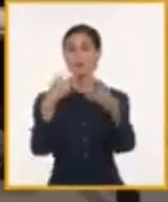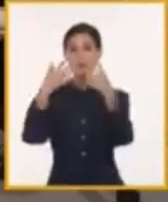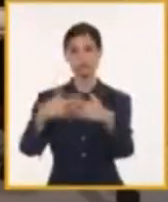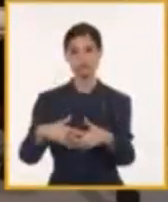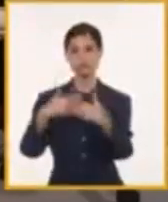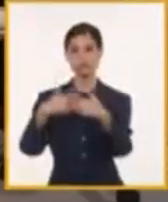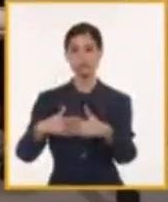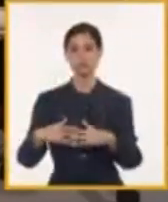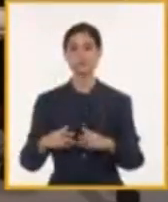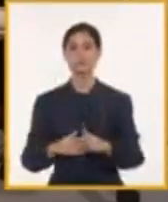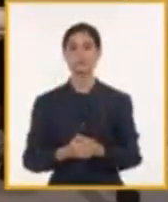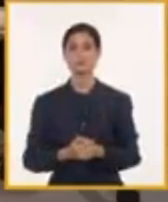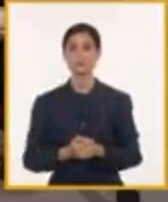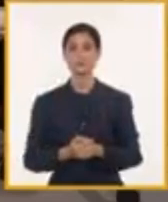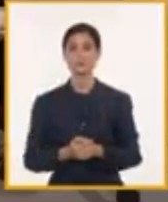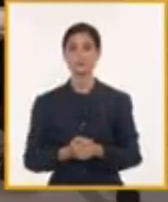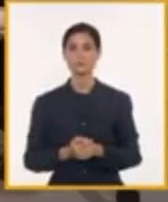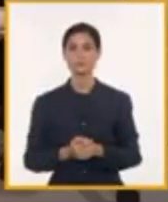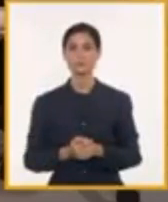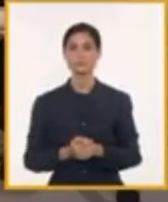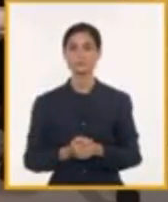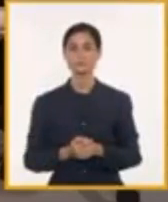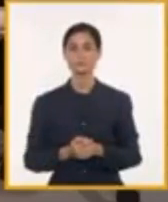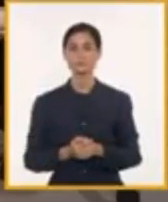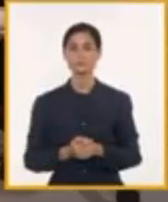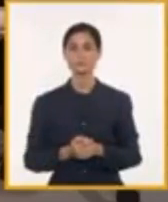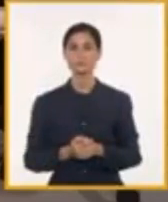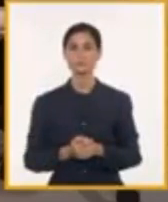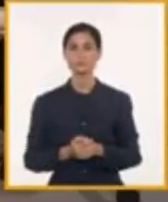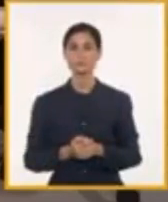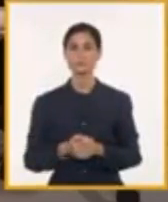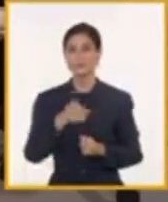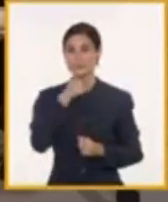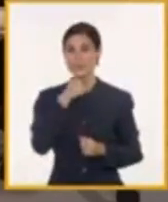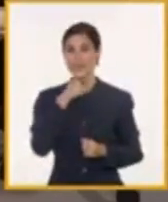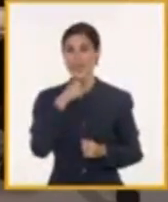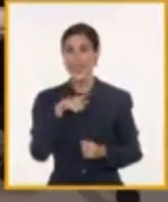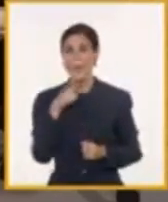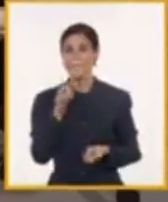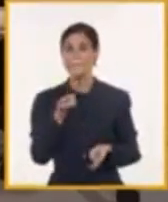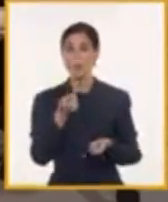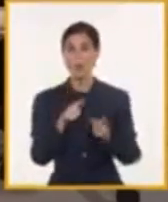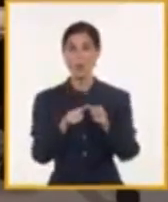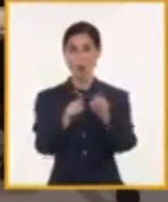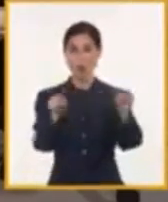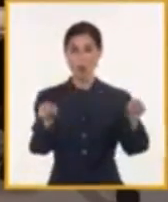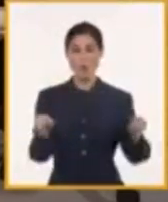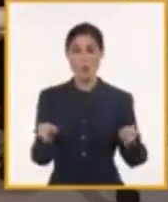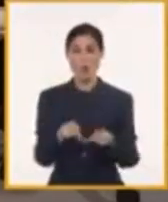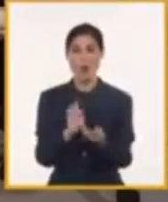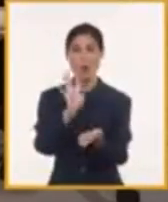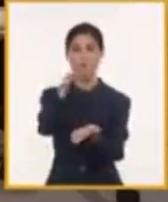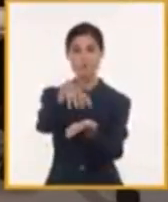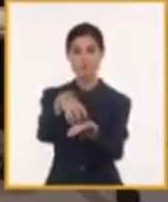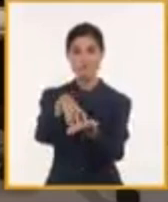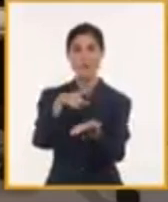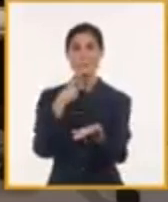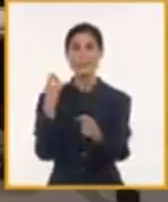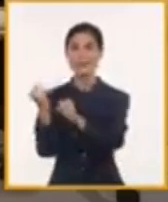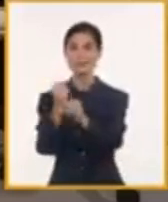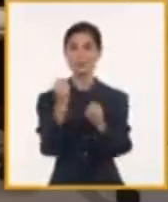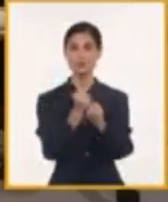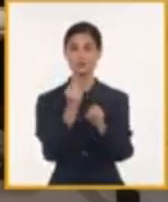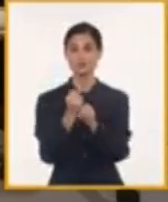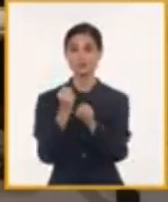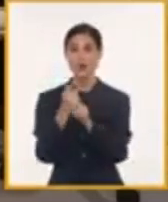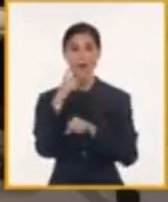refiriéndose. Correctamente, esas son las estaciones de alevinaje y las granjas de ceba con las que nosotros contamos, donde están, por supuesto, las salas